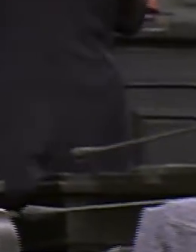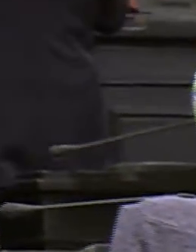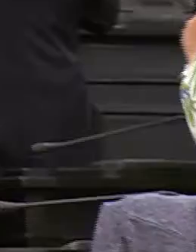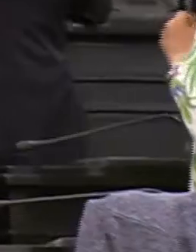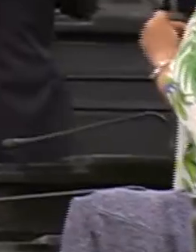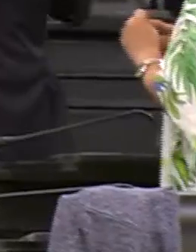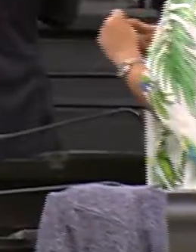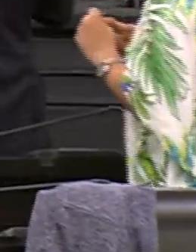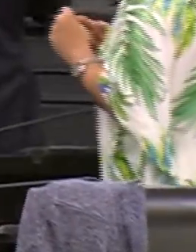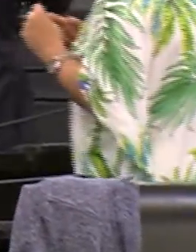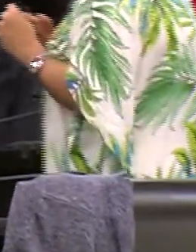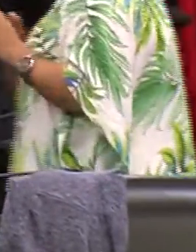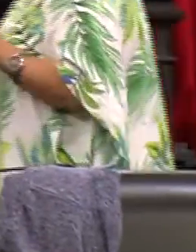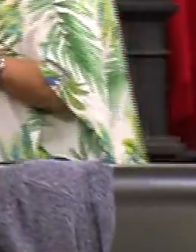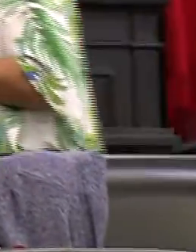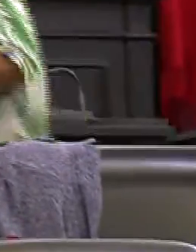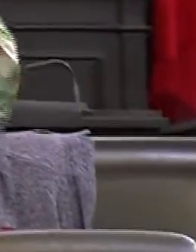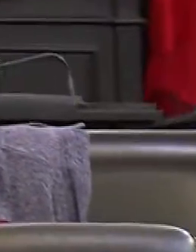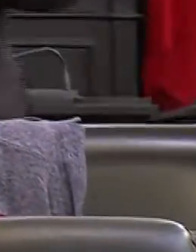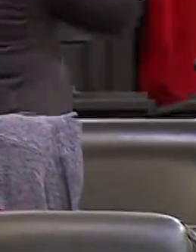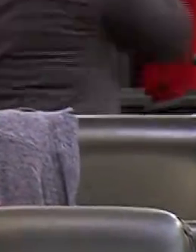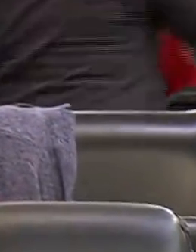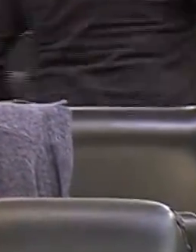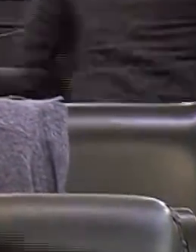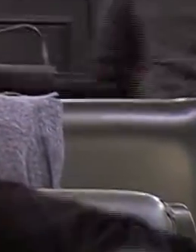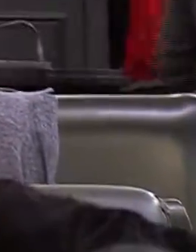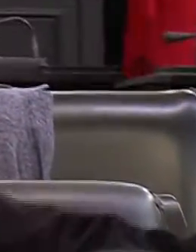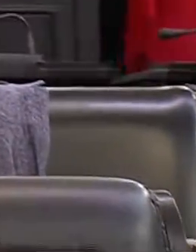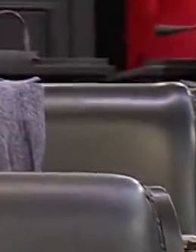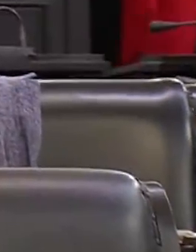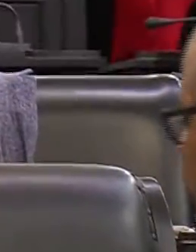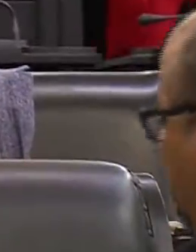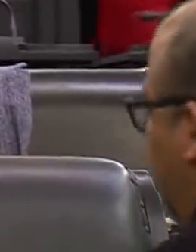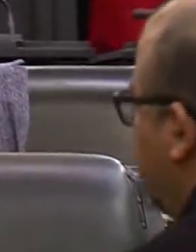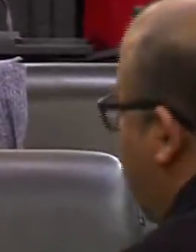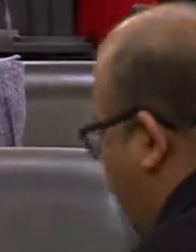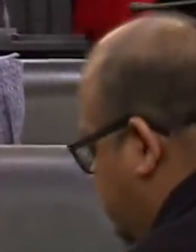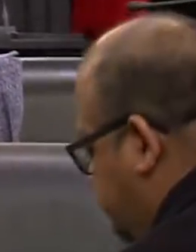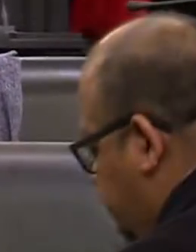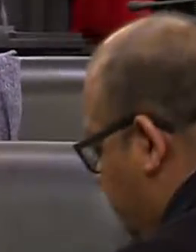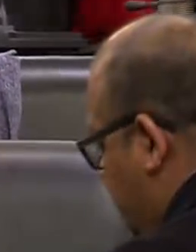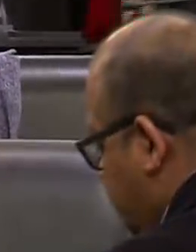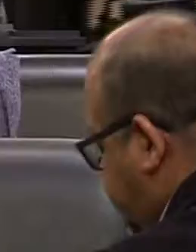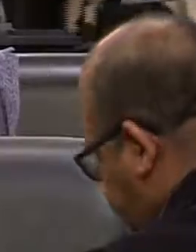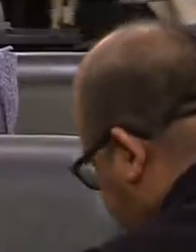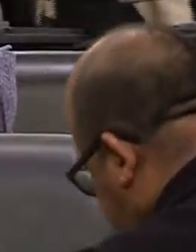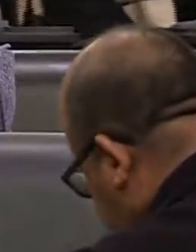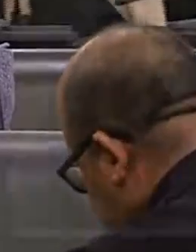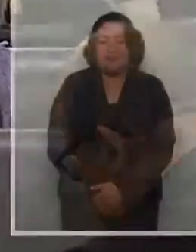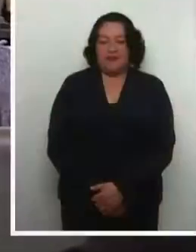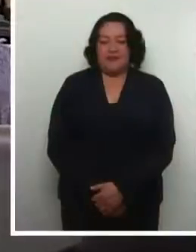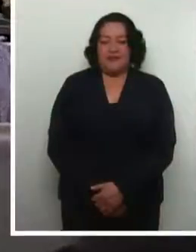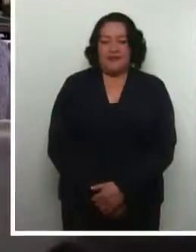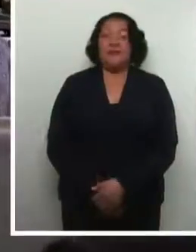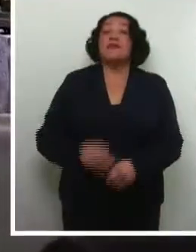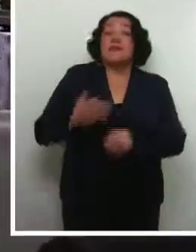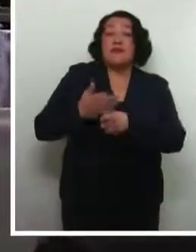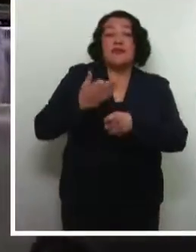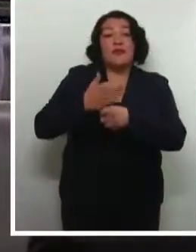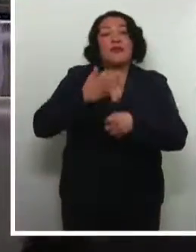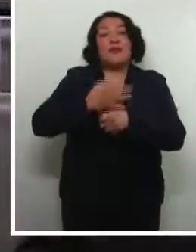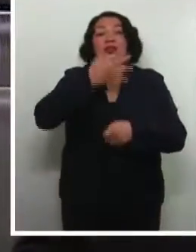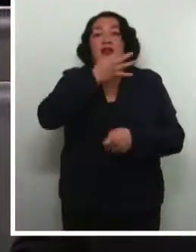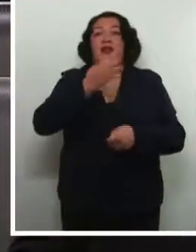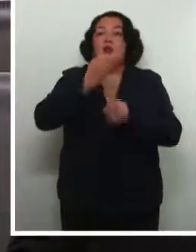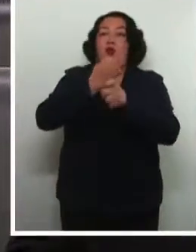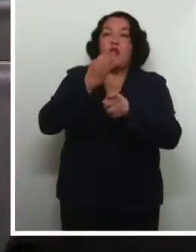A, adición de un numeral. Hasta este momento le comento que se han emitido 36 votos